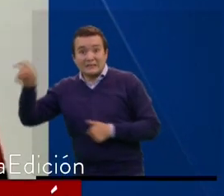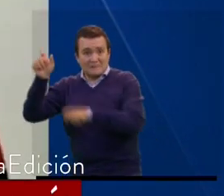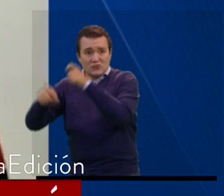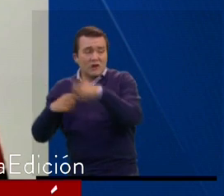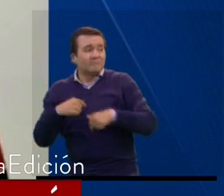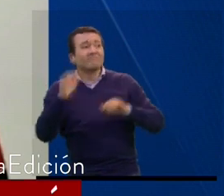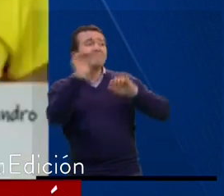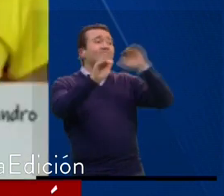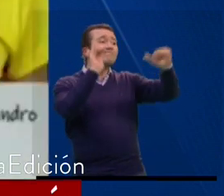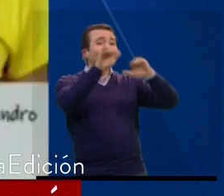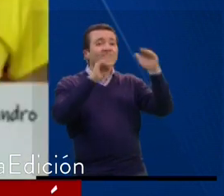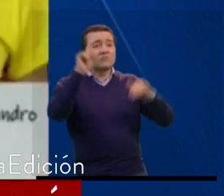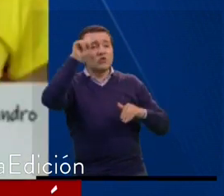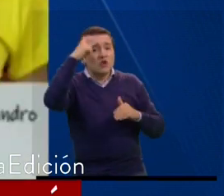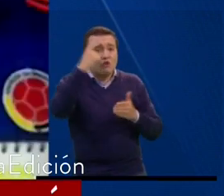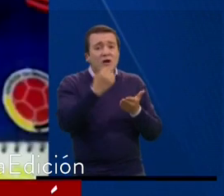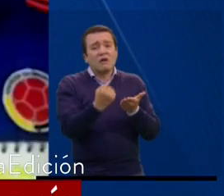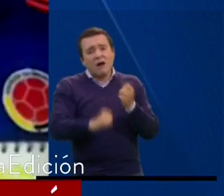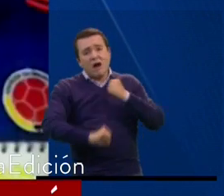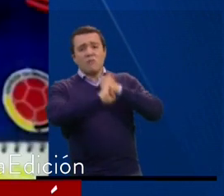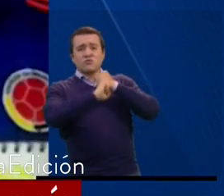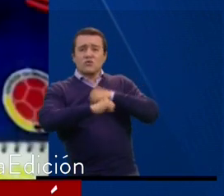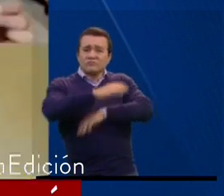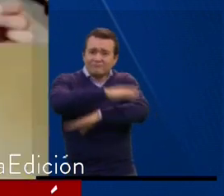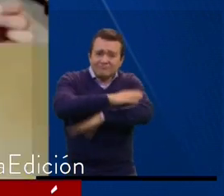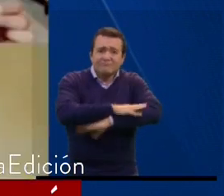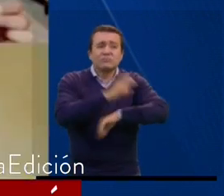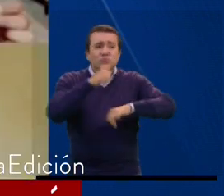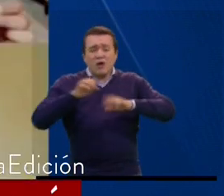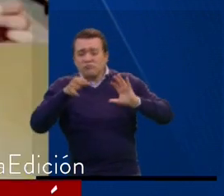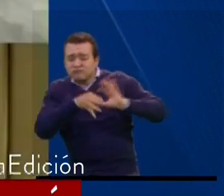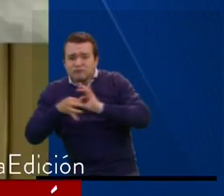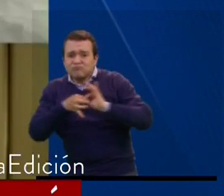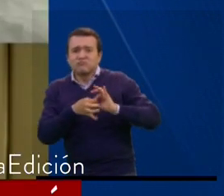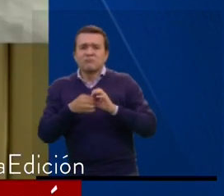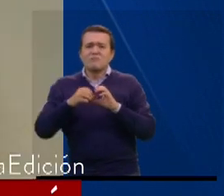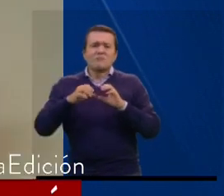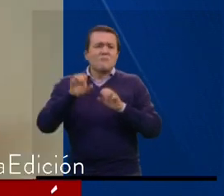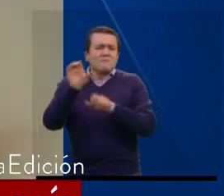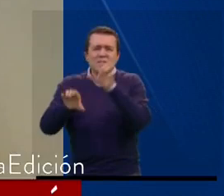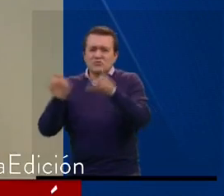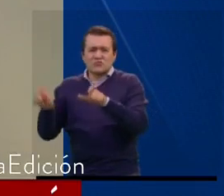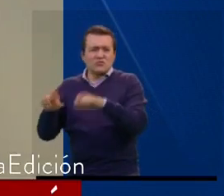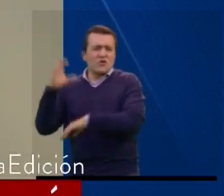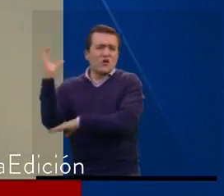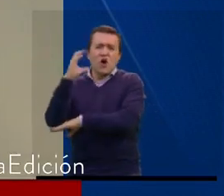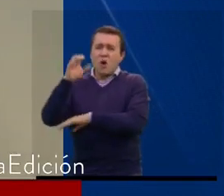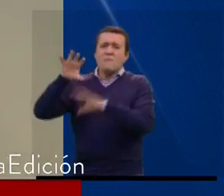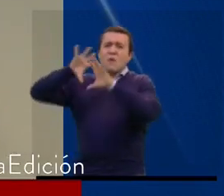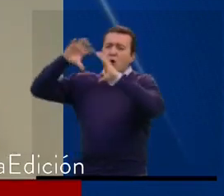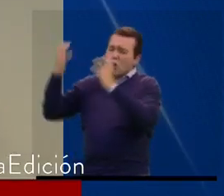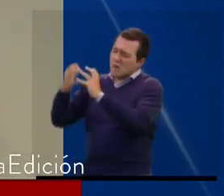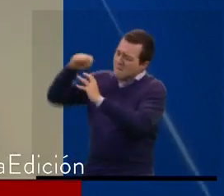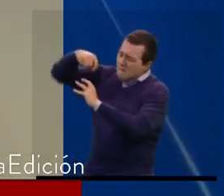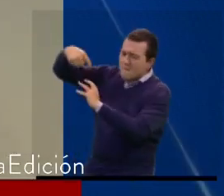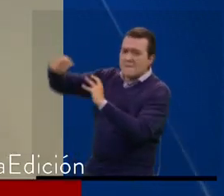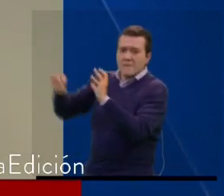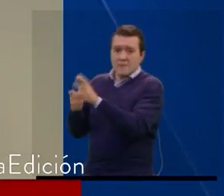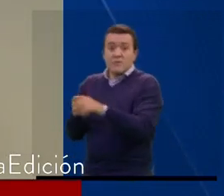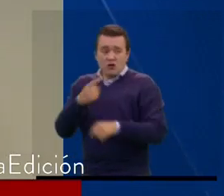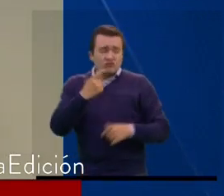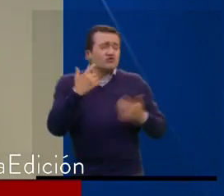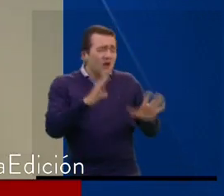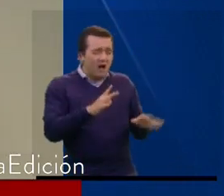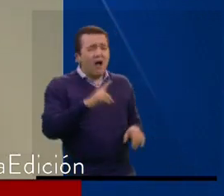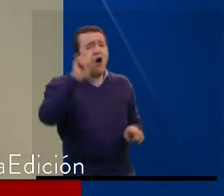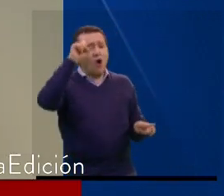a la Cancillería se suman las peticiones de cientos de connacionales en todo el mundo. El gobierno de Malta ha expresado toda su voluntad en